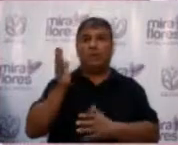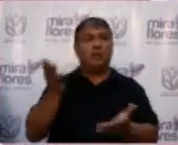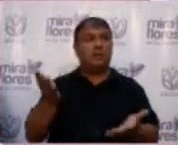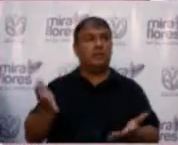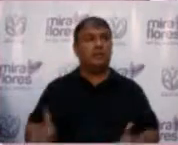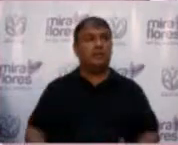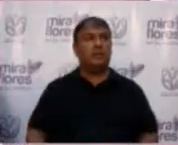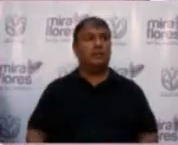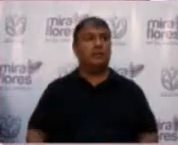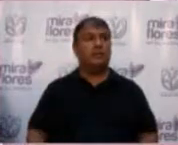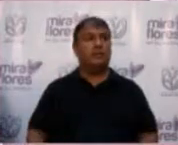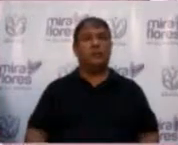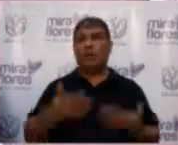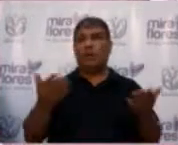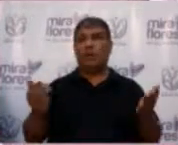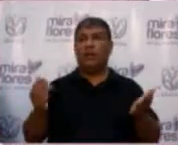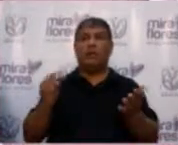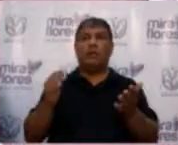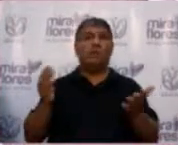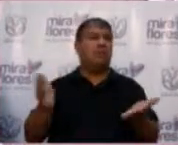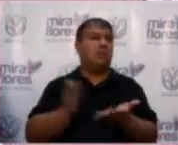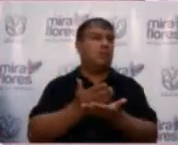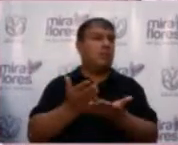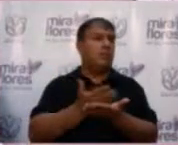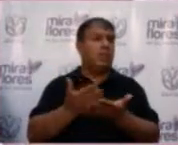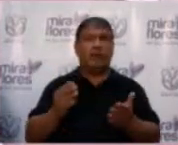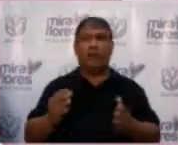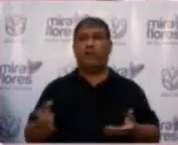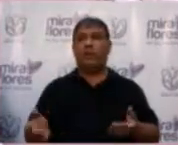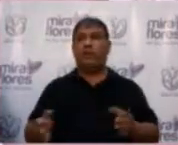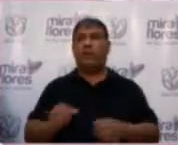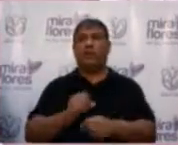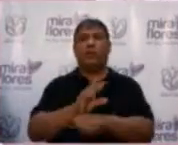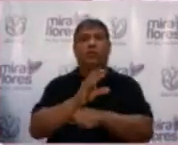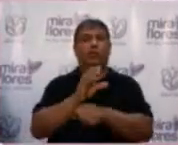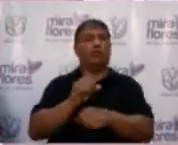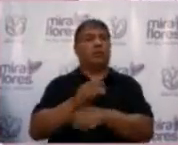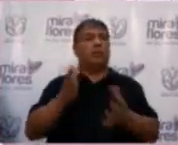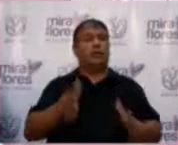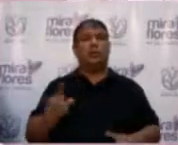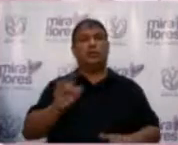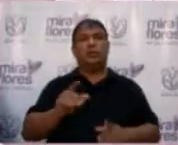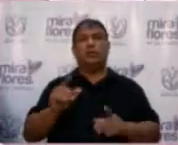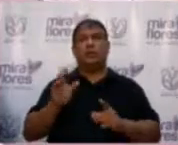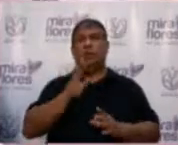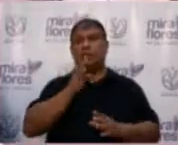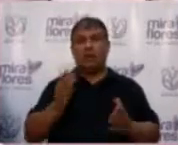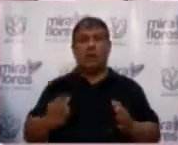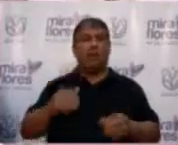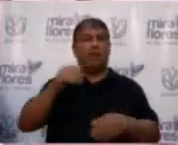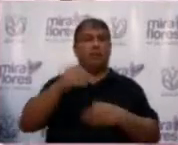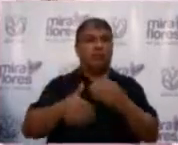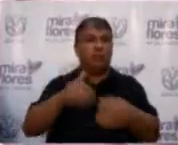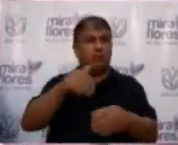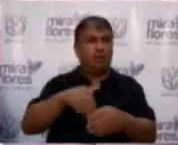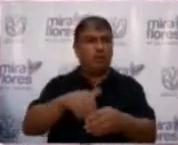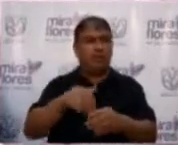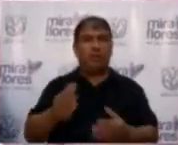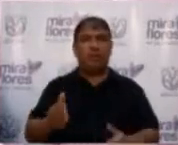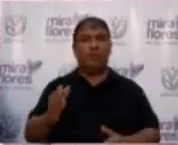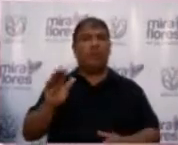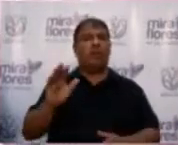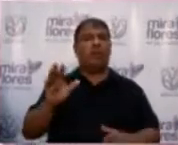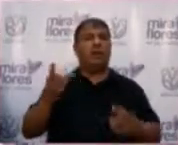misma. No habiendo ningún miembro del Consejo que quiera hacer uso de la palabra, vamos a proceder a votar. Aquellos miembros del Consejo que estén a